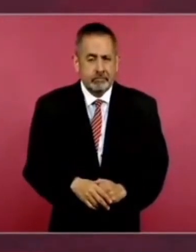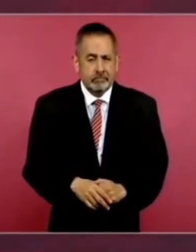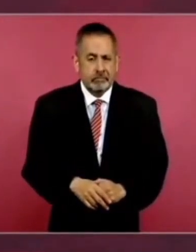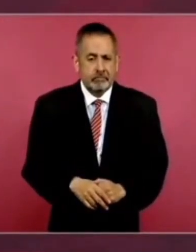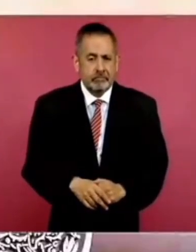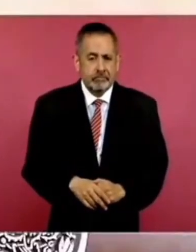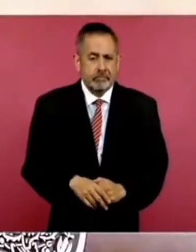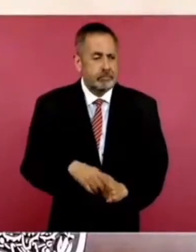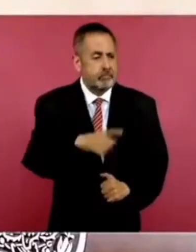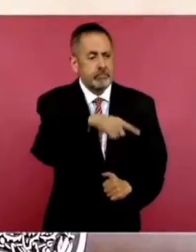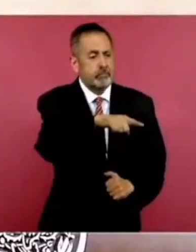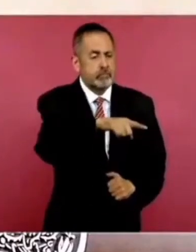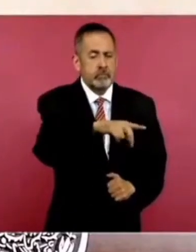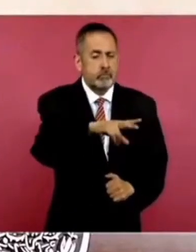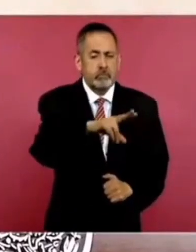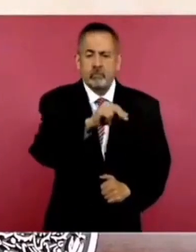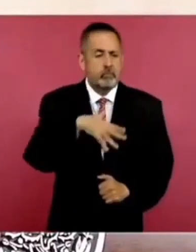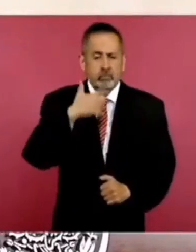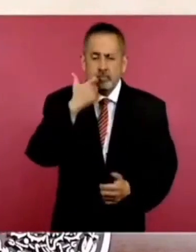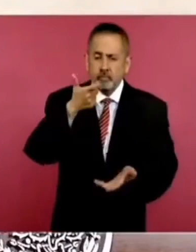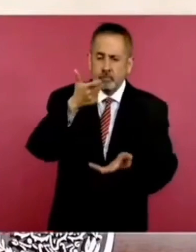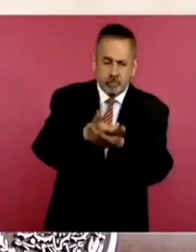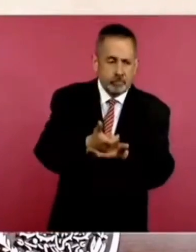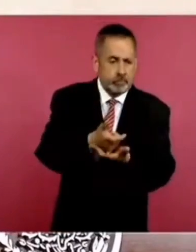planteamiento acerca de que no debe de pagar